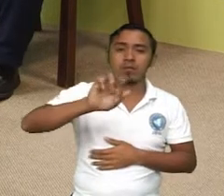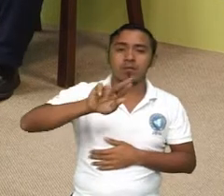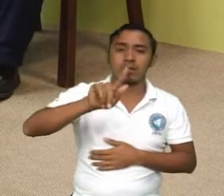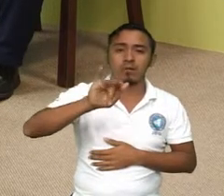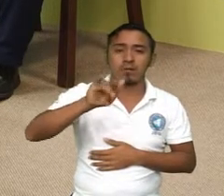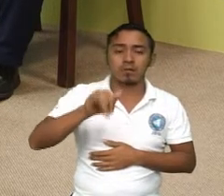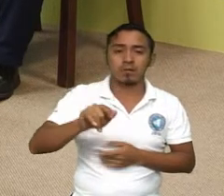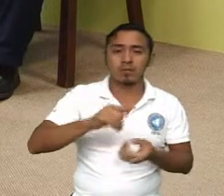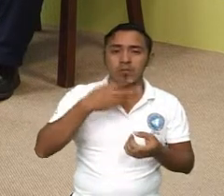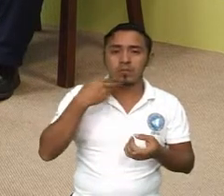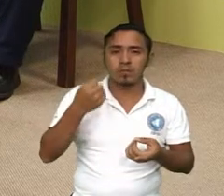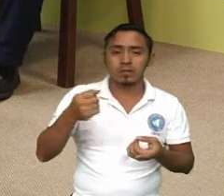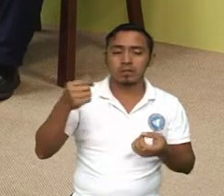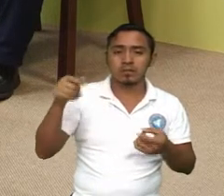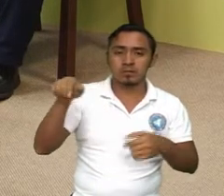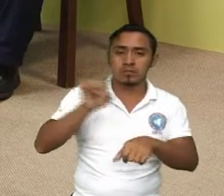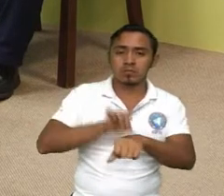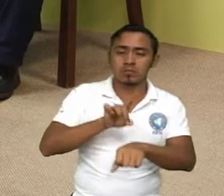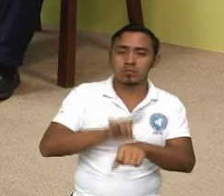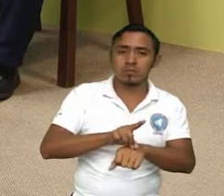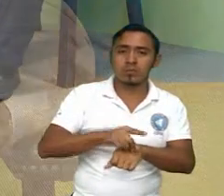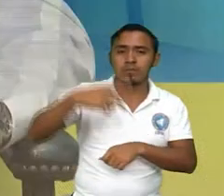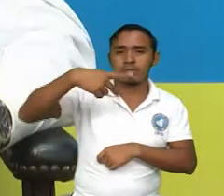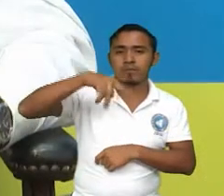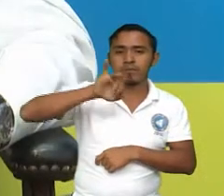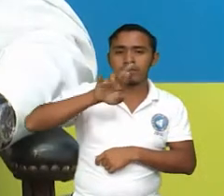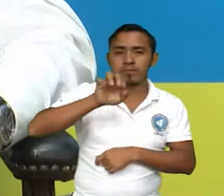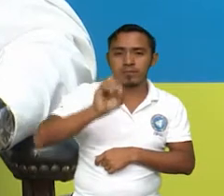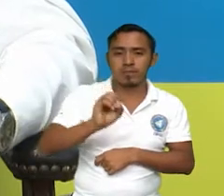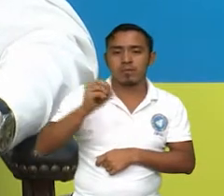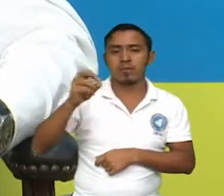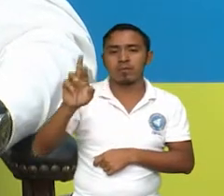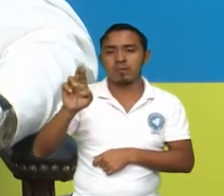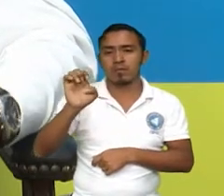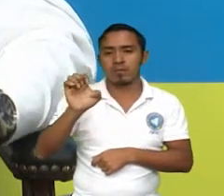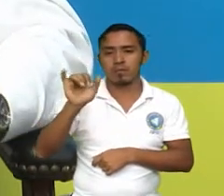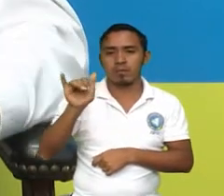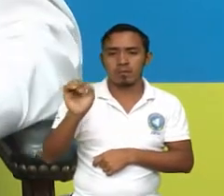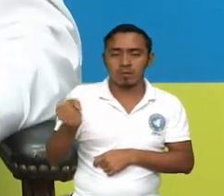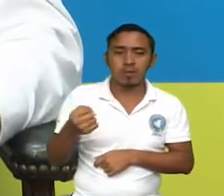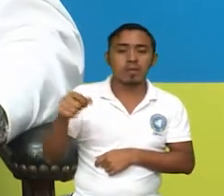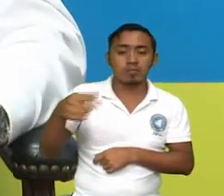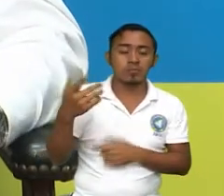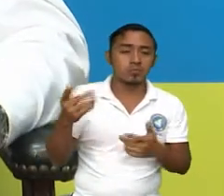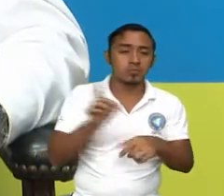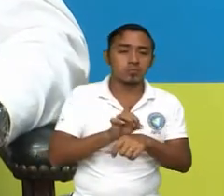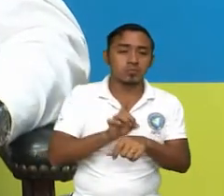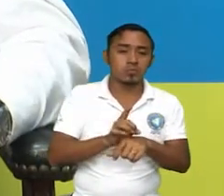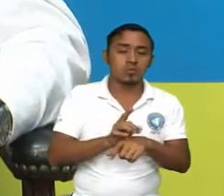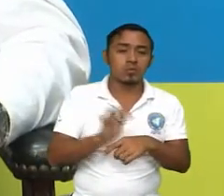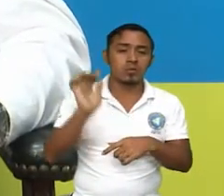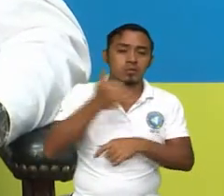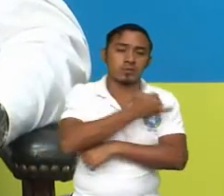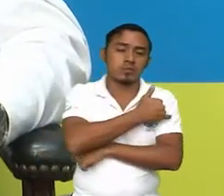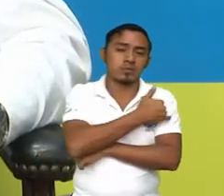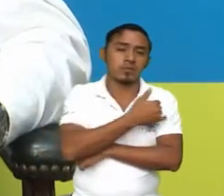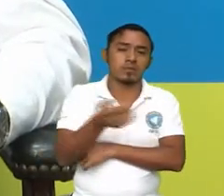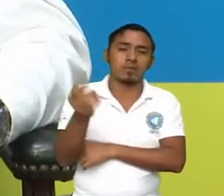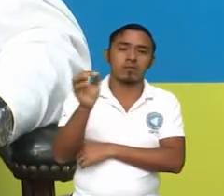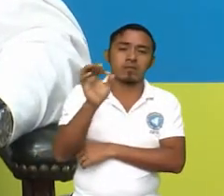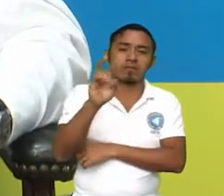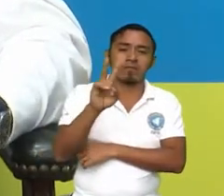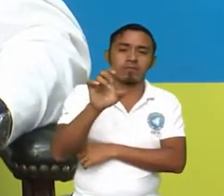este no le cambia que tampoco en el doctor piedras reyes quien es médico internista del hospital occidental fernando